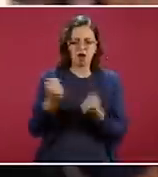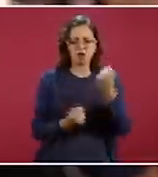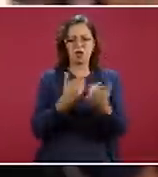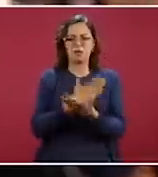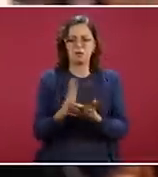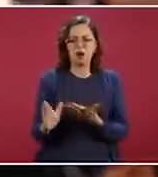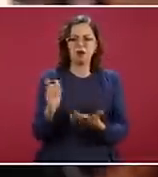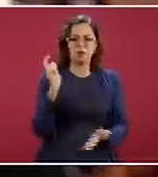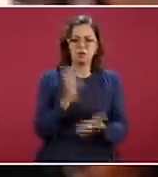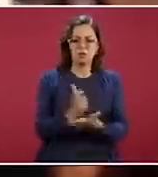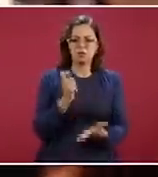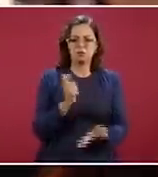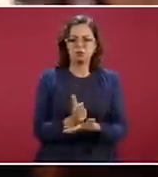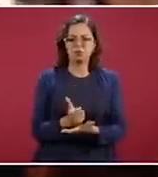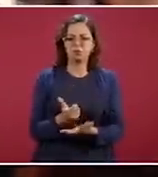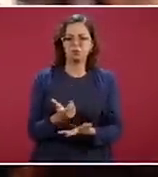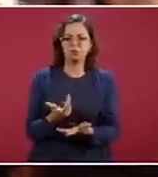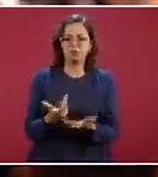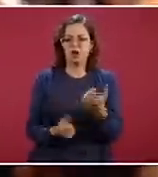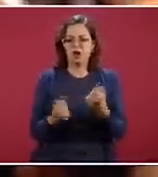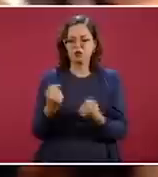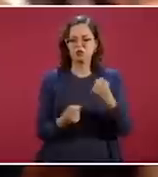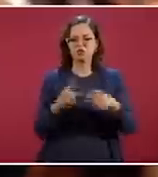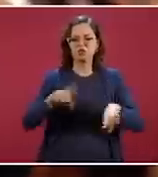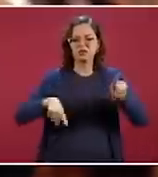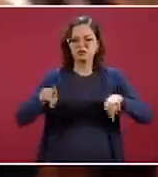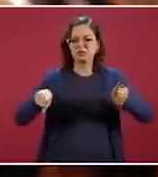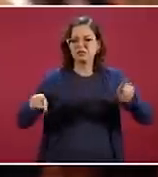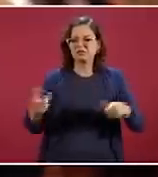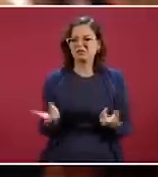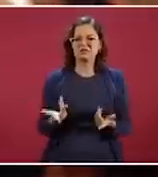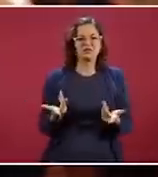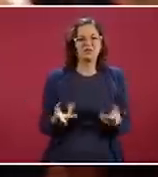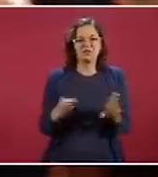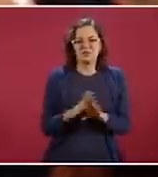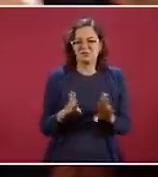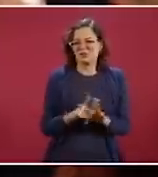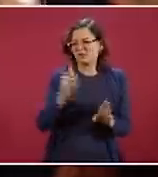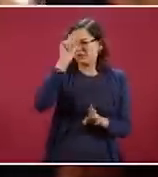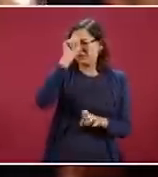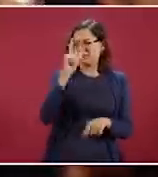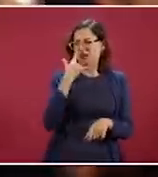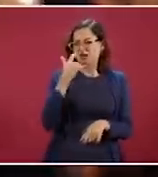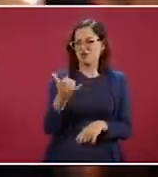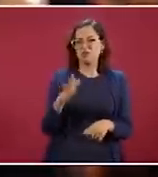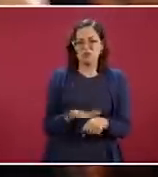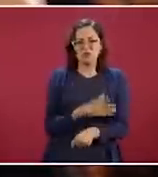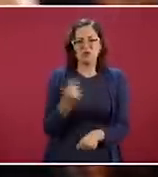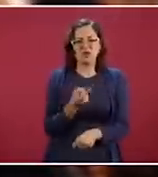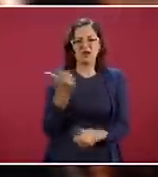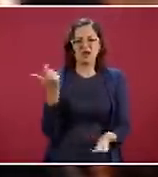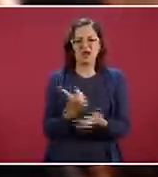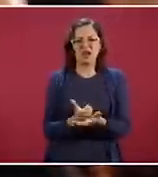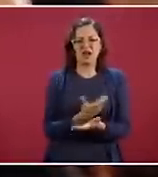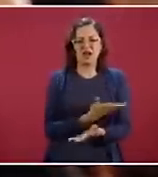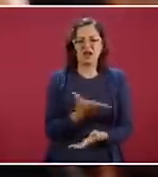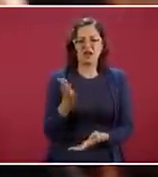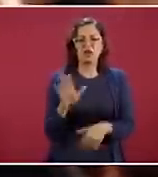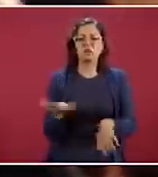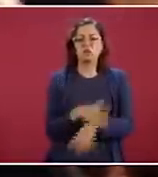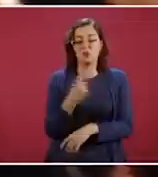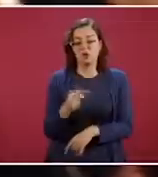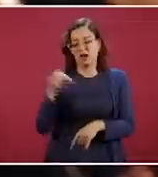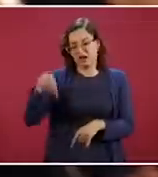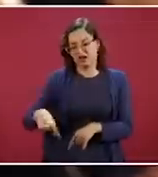fianzas que tienen que dejar por el modelo del carro. Y quisieran pues que les explicaran un poquito esta parte, ya que cuando van de México